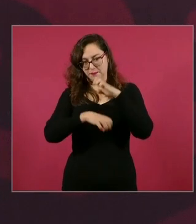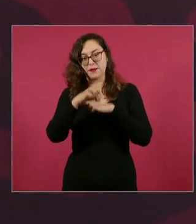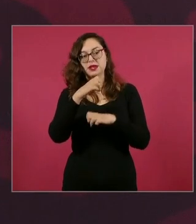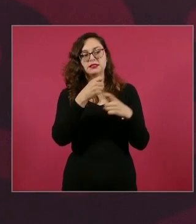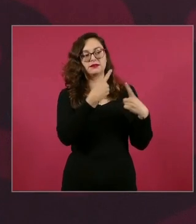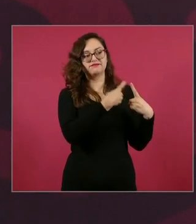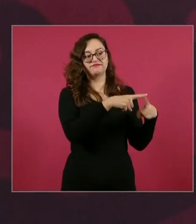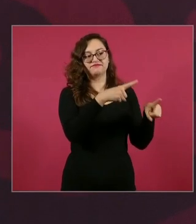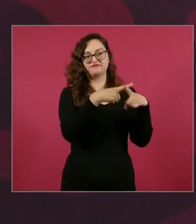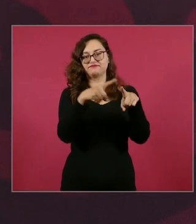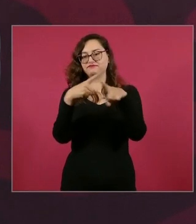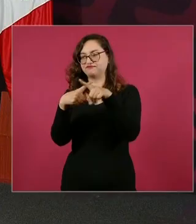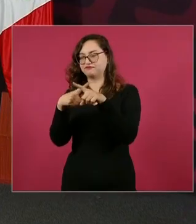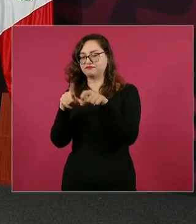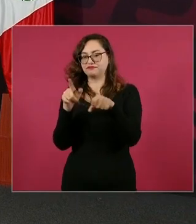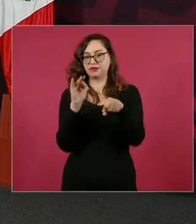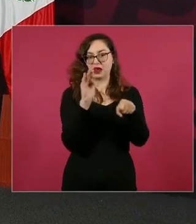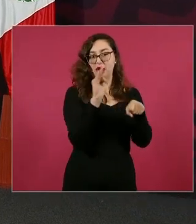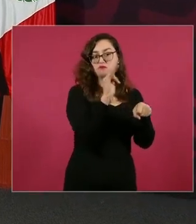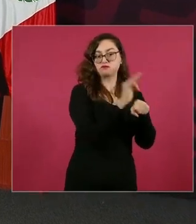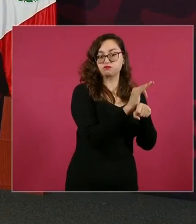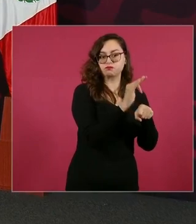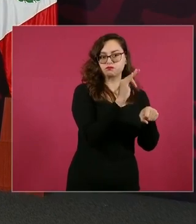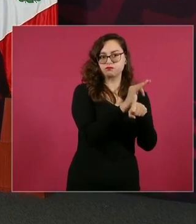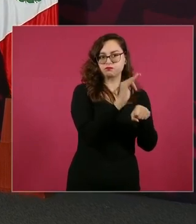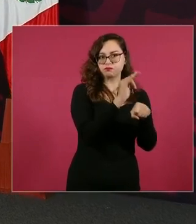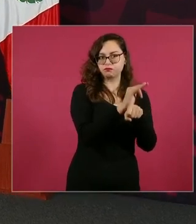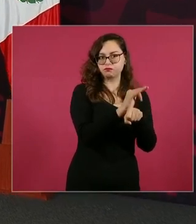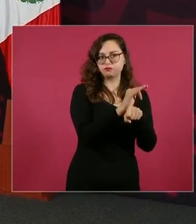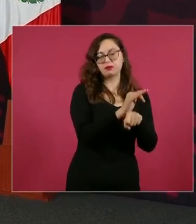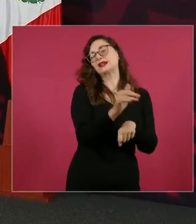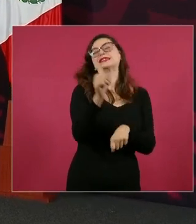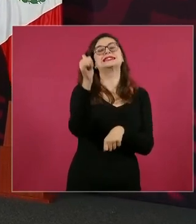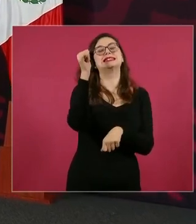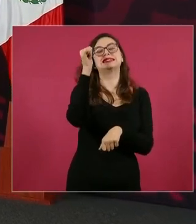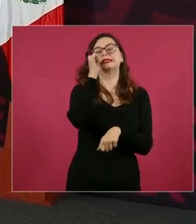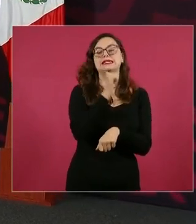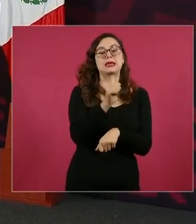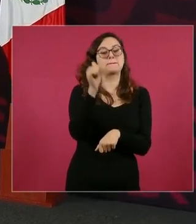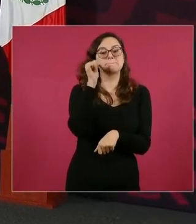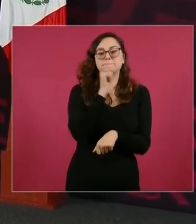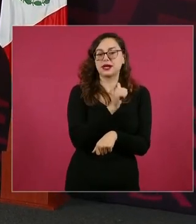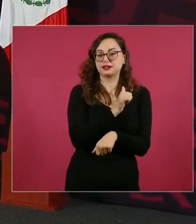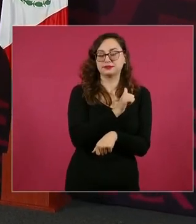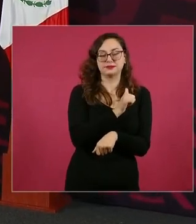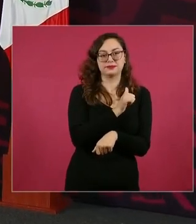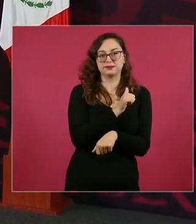es un apéndice del poder económico del